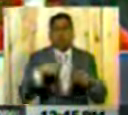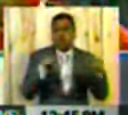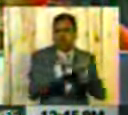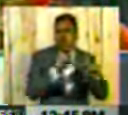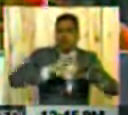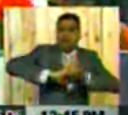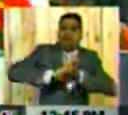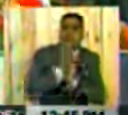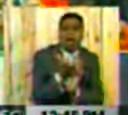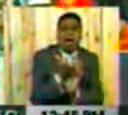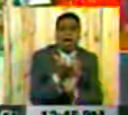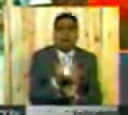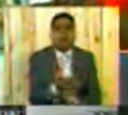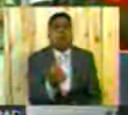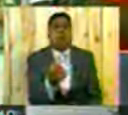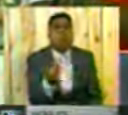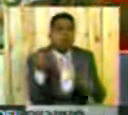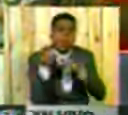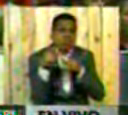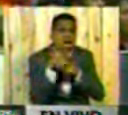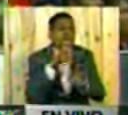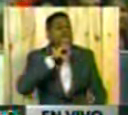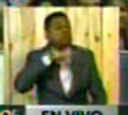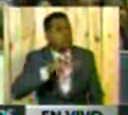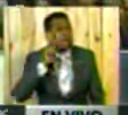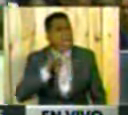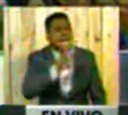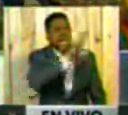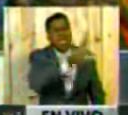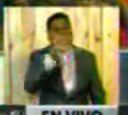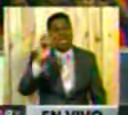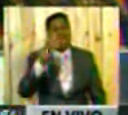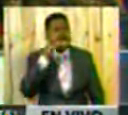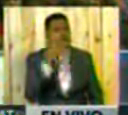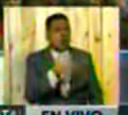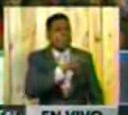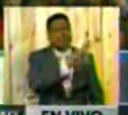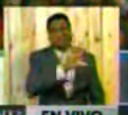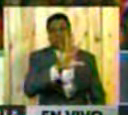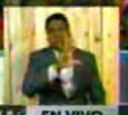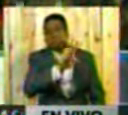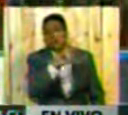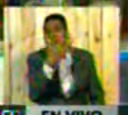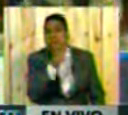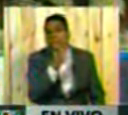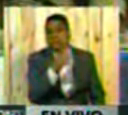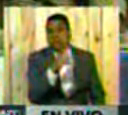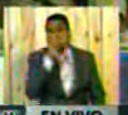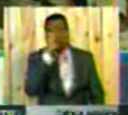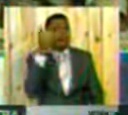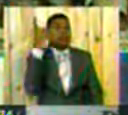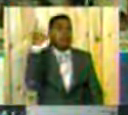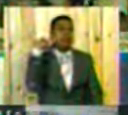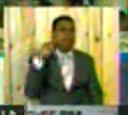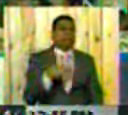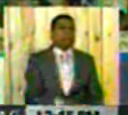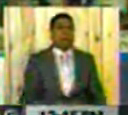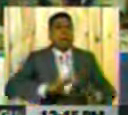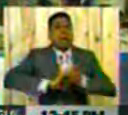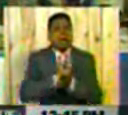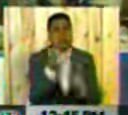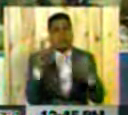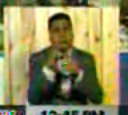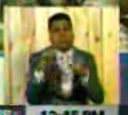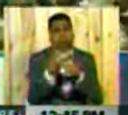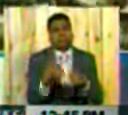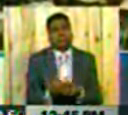Democrática. Verifícate, es histórico, pues, hace 30 años o 20 y tantos años destruyó Acción Democrática y ha reinado en Acción Democrática durante tanto tiempo.